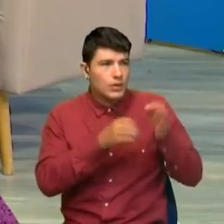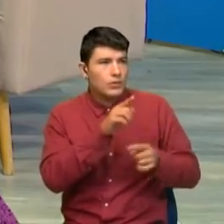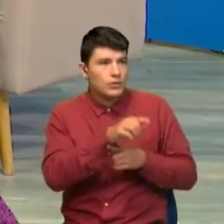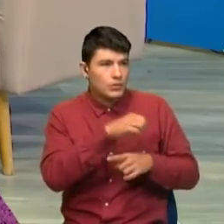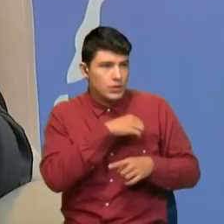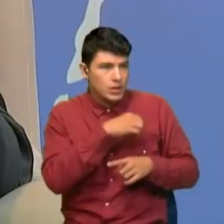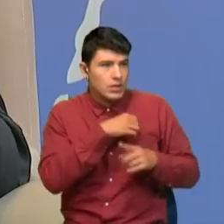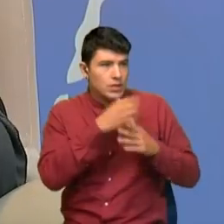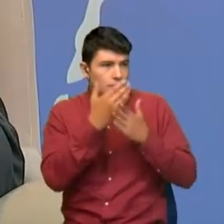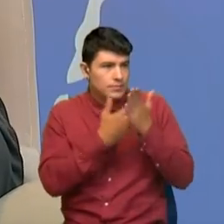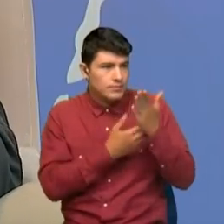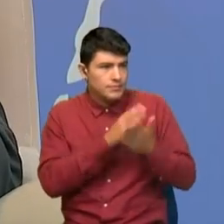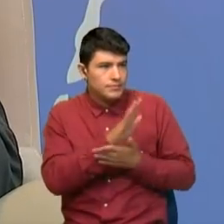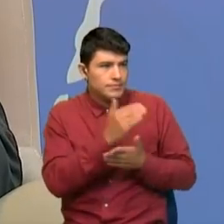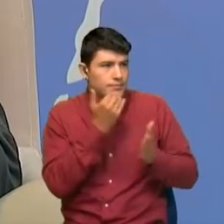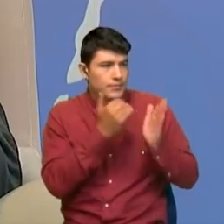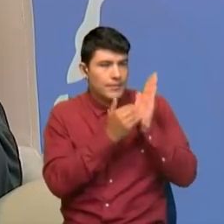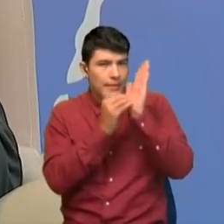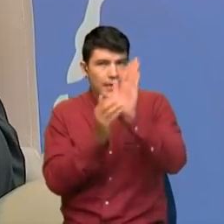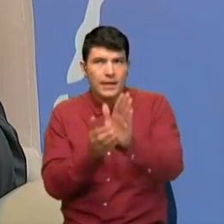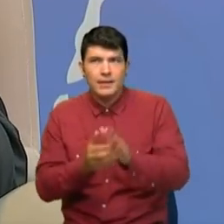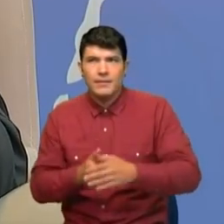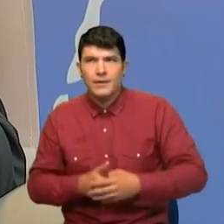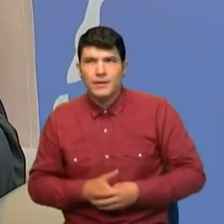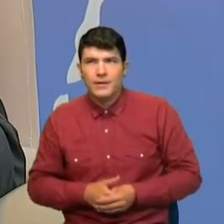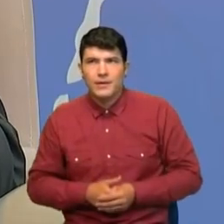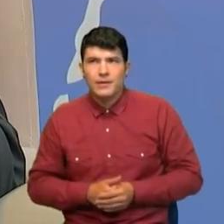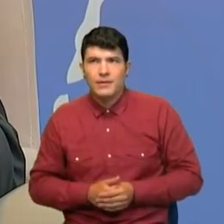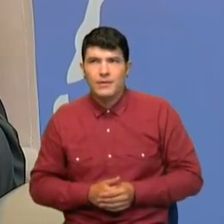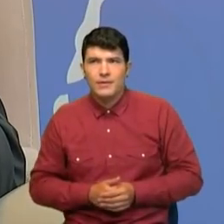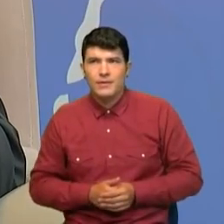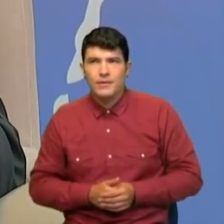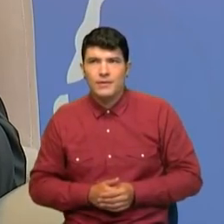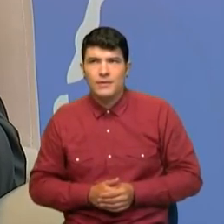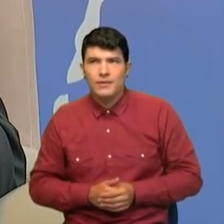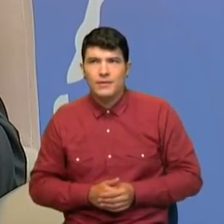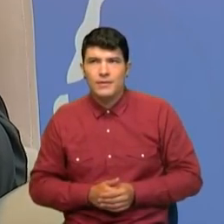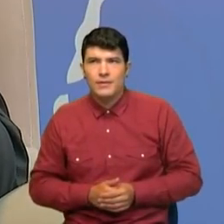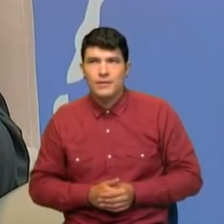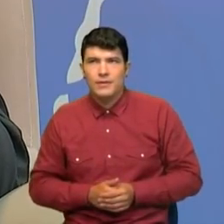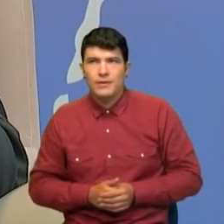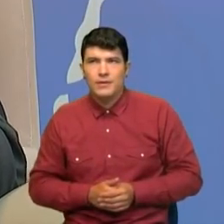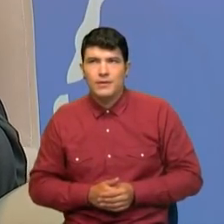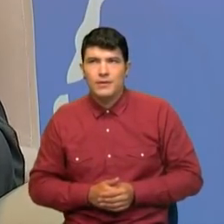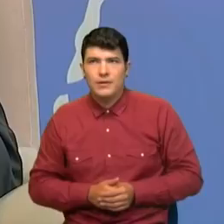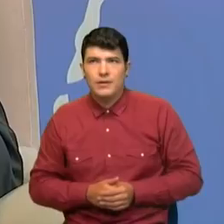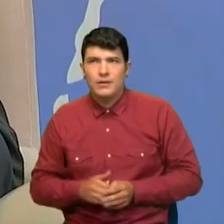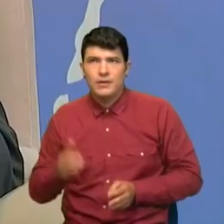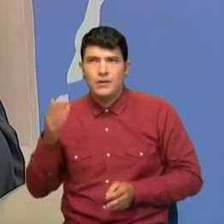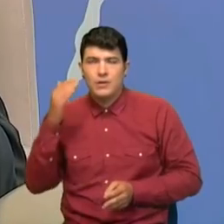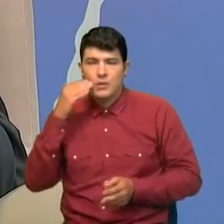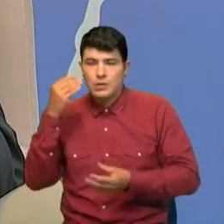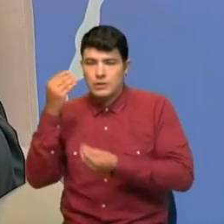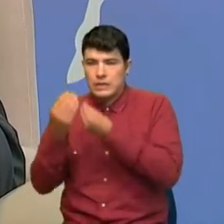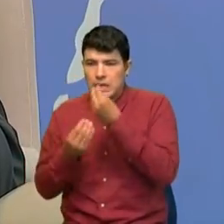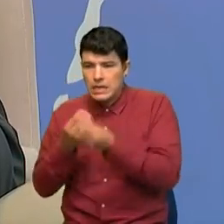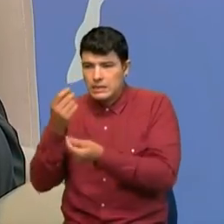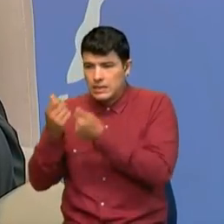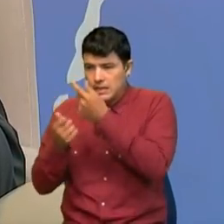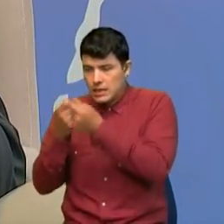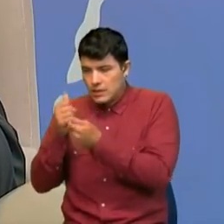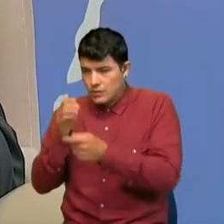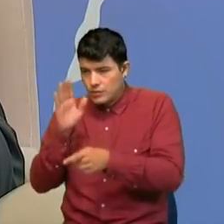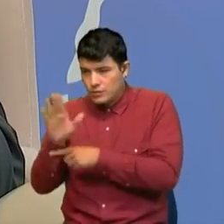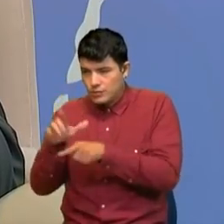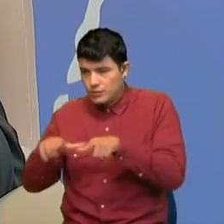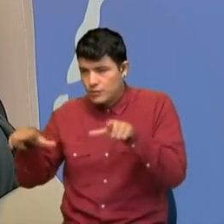¿sí? Un ejemplo, por ejemplo, en ese sentido, sería cuando se hacen negocios sobre bienes que no están